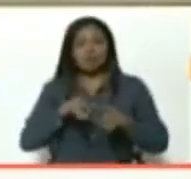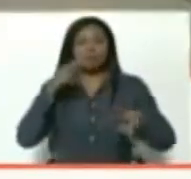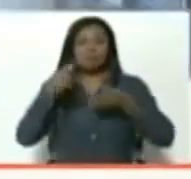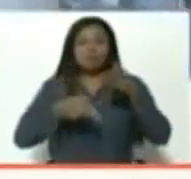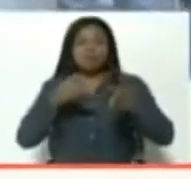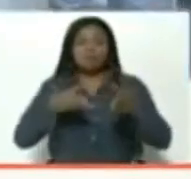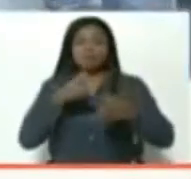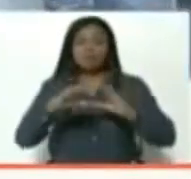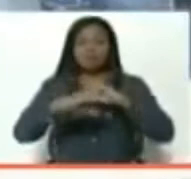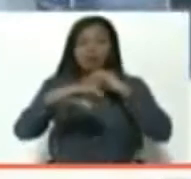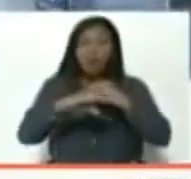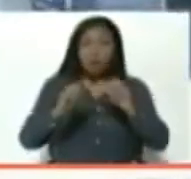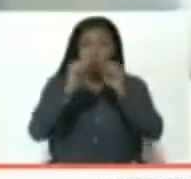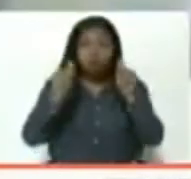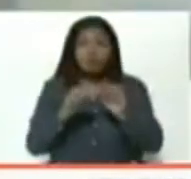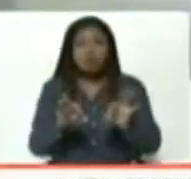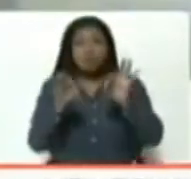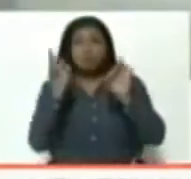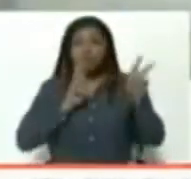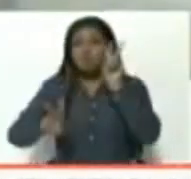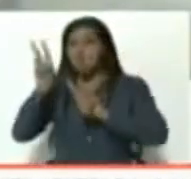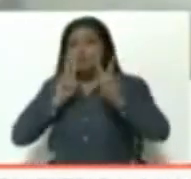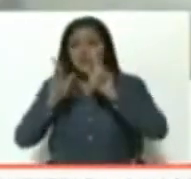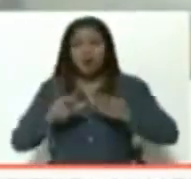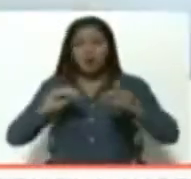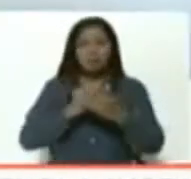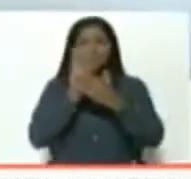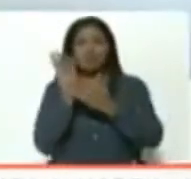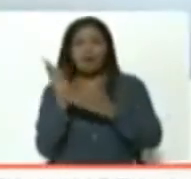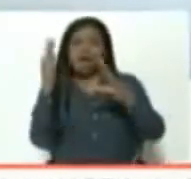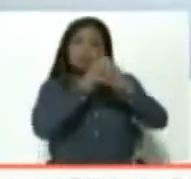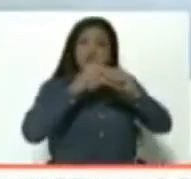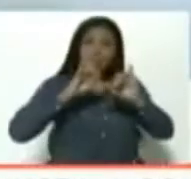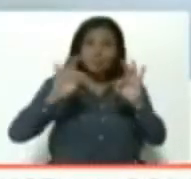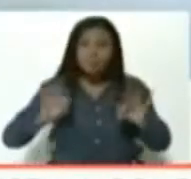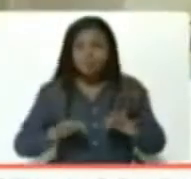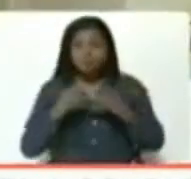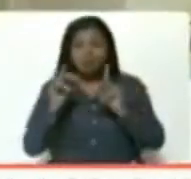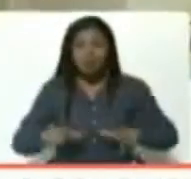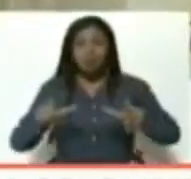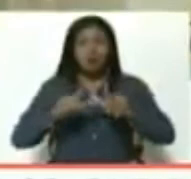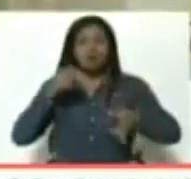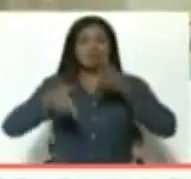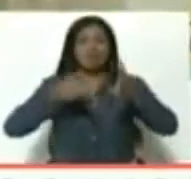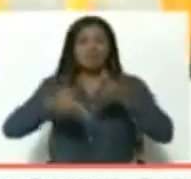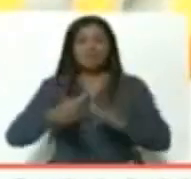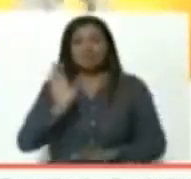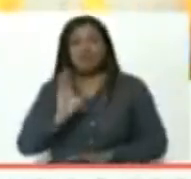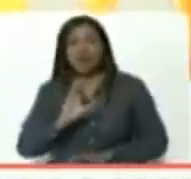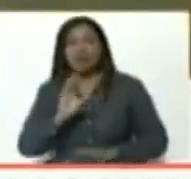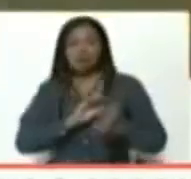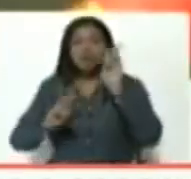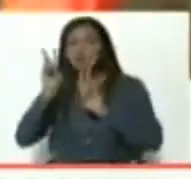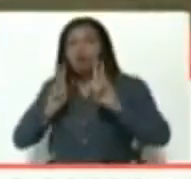Transporte ha dispuesto un sistema de desinfección en las madrugadas y en las noches de todos los vagones del metro de Caracas,